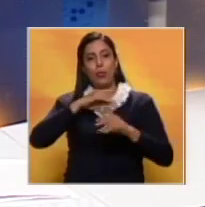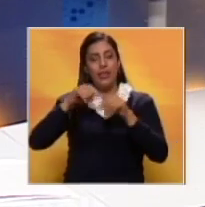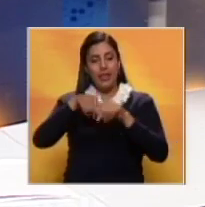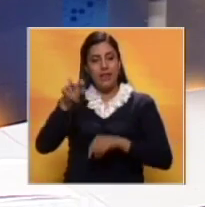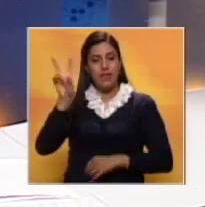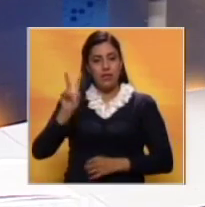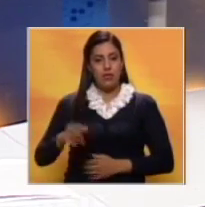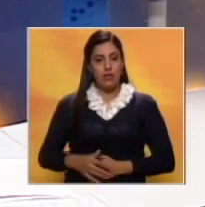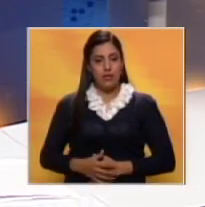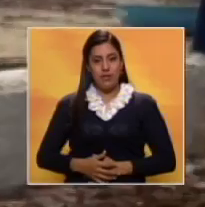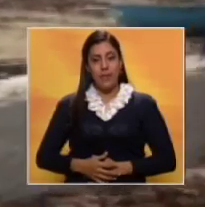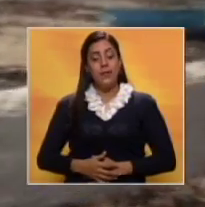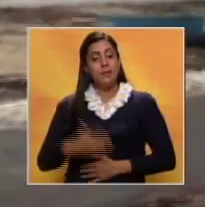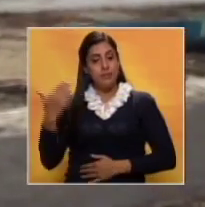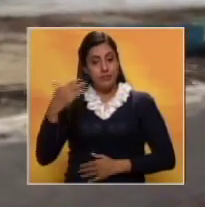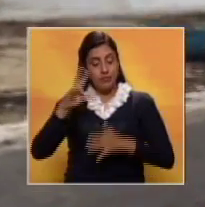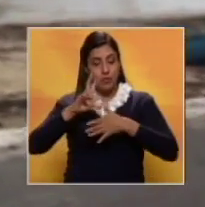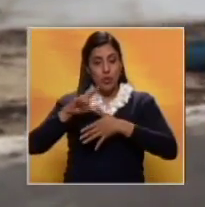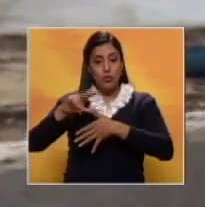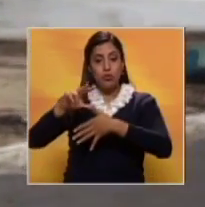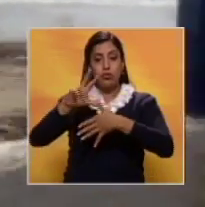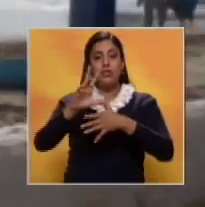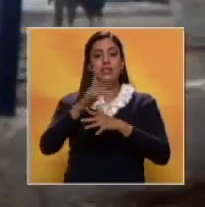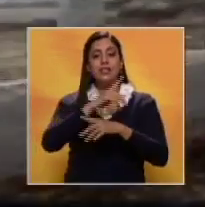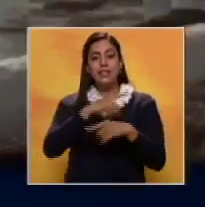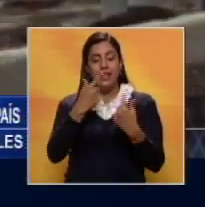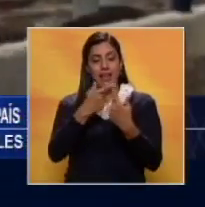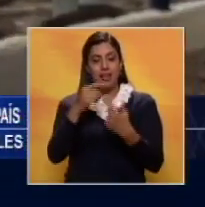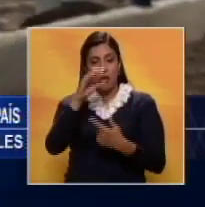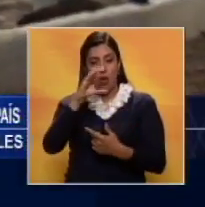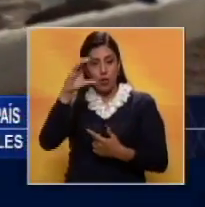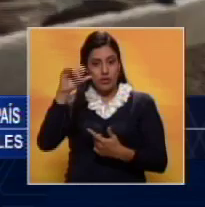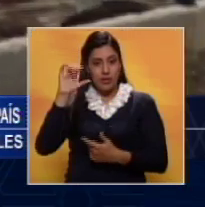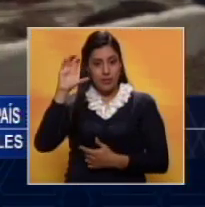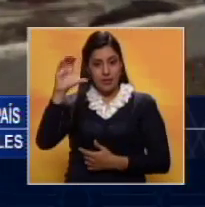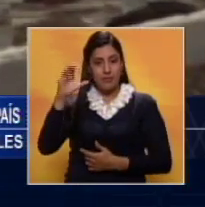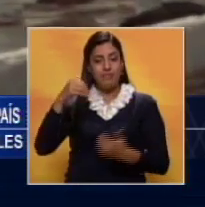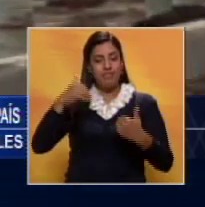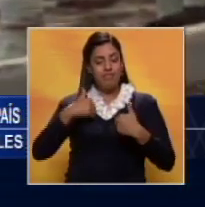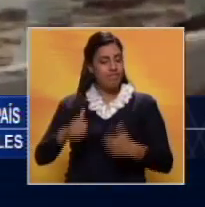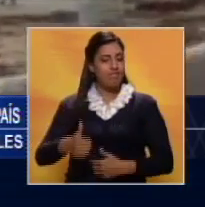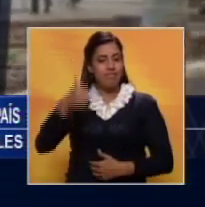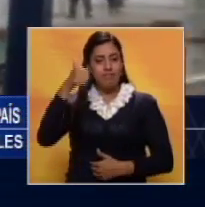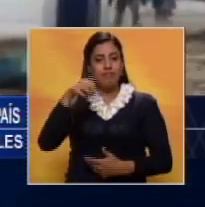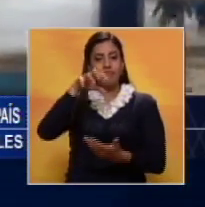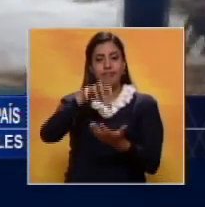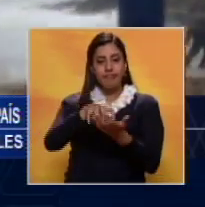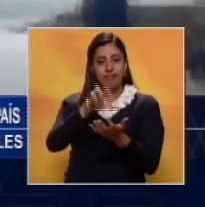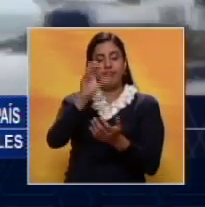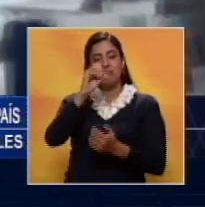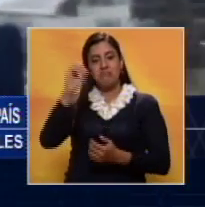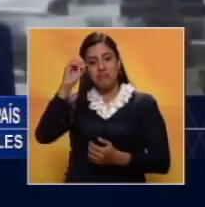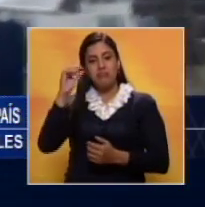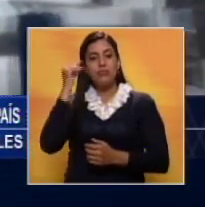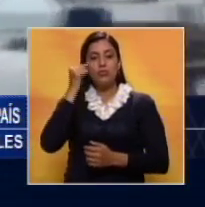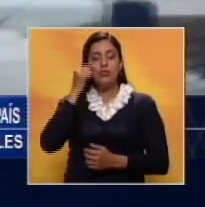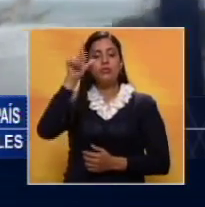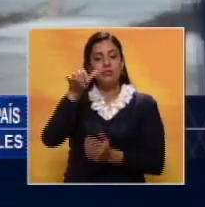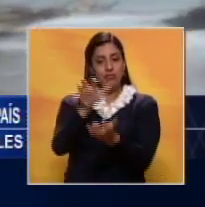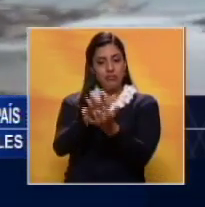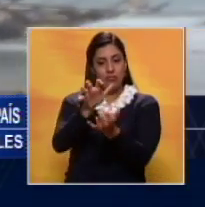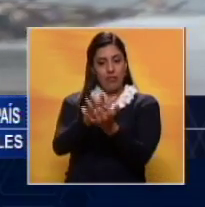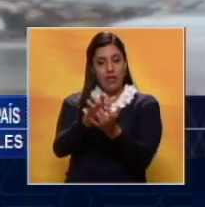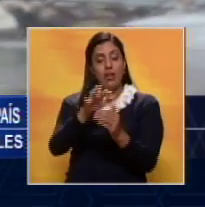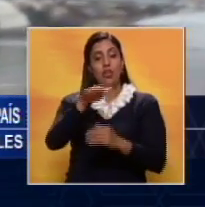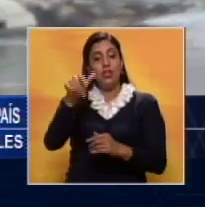territorio nacional. El fenómeno meteorológico que recorrió el eje costero del país afectó principalmente a los estados orientales de Sucre y Nueva